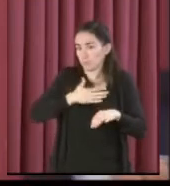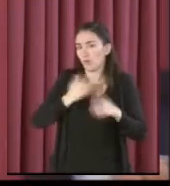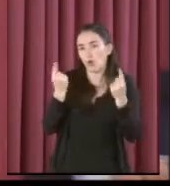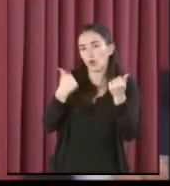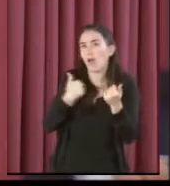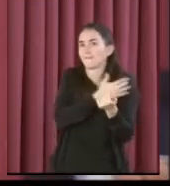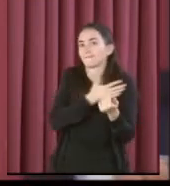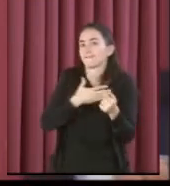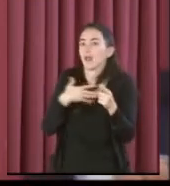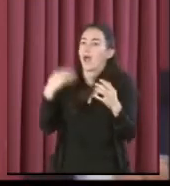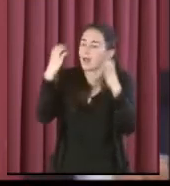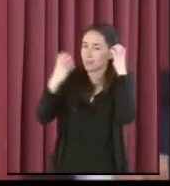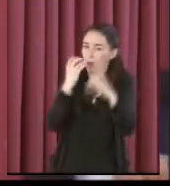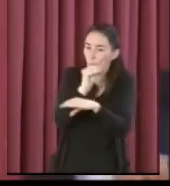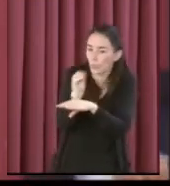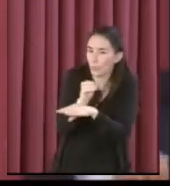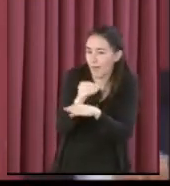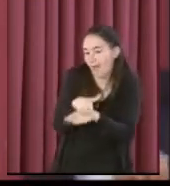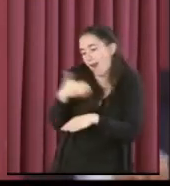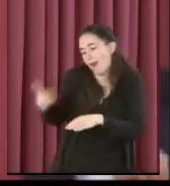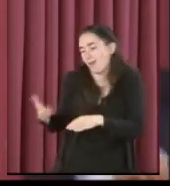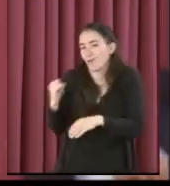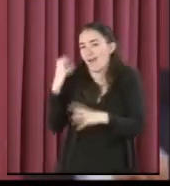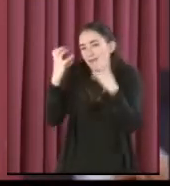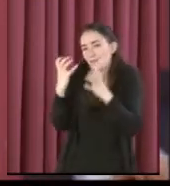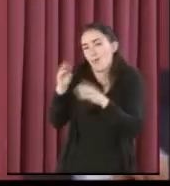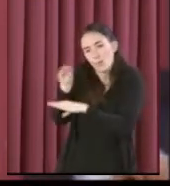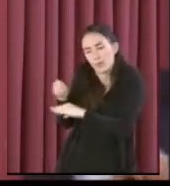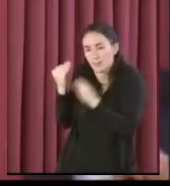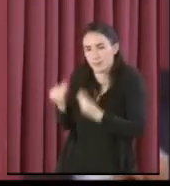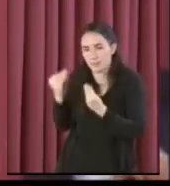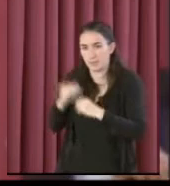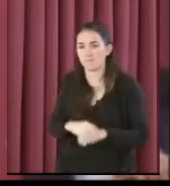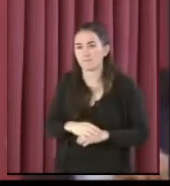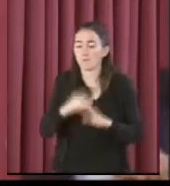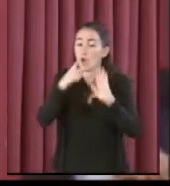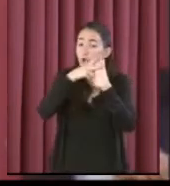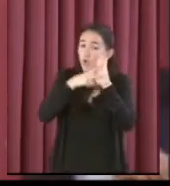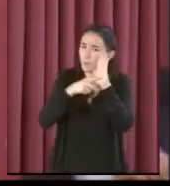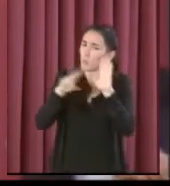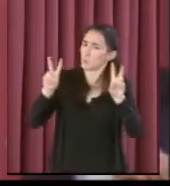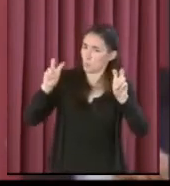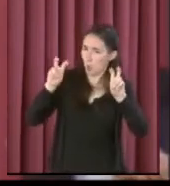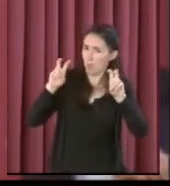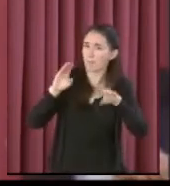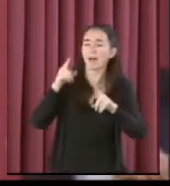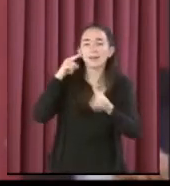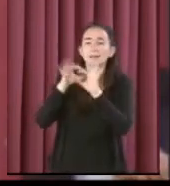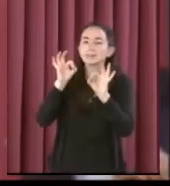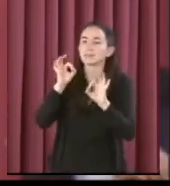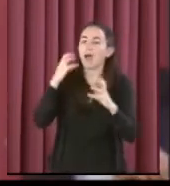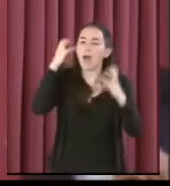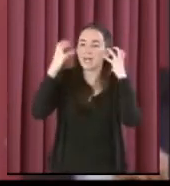se cuida a los animales de compañía. Una nueva ordenanza de tenencia de animales, en la que todos hemos participado, iniciará